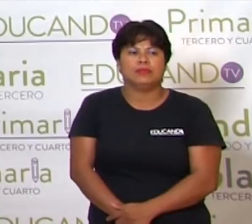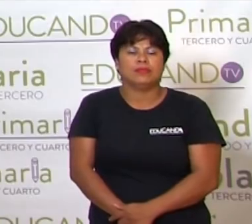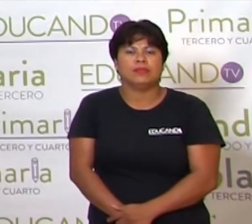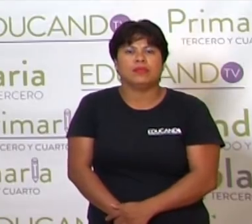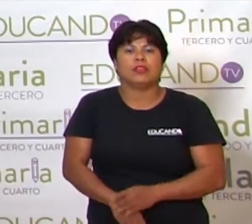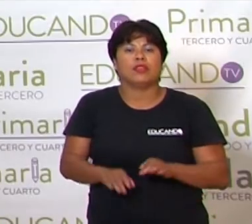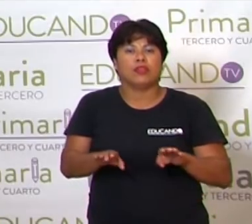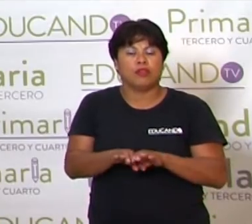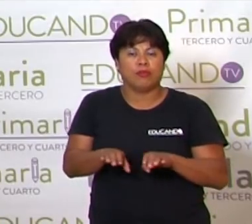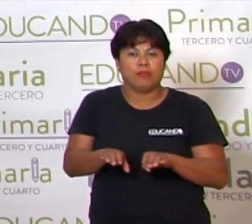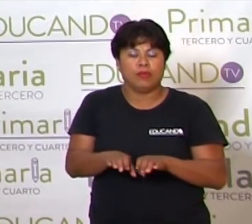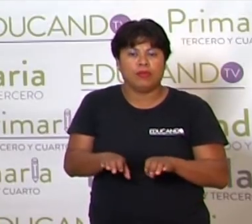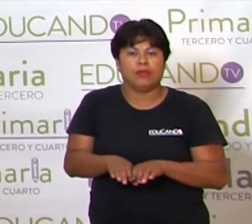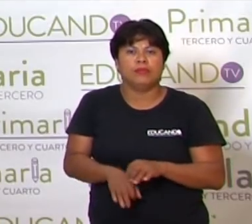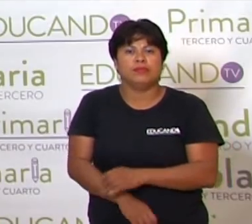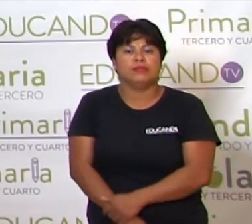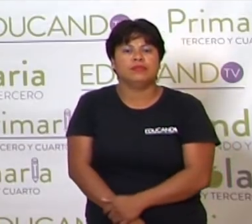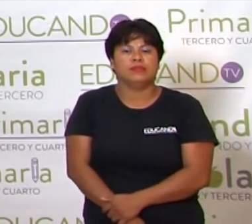como